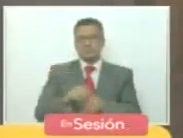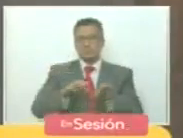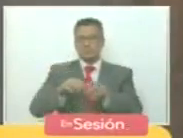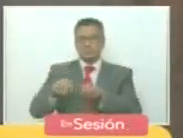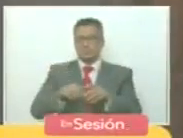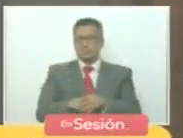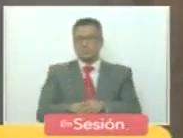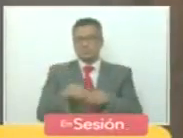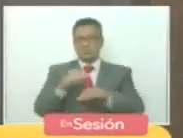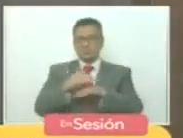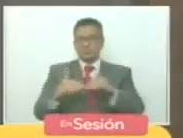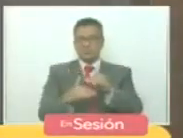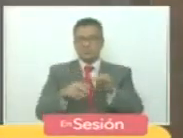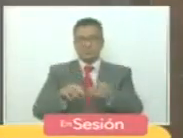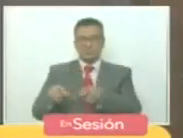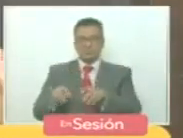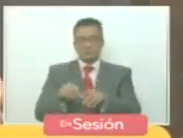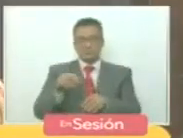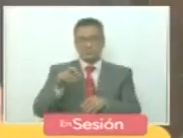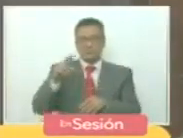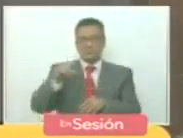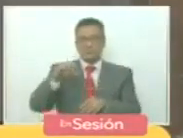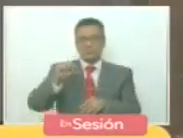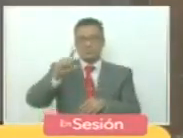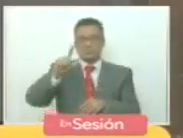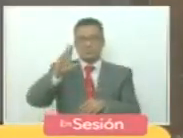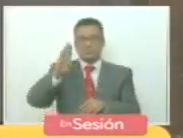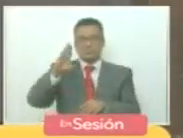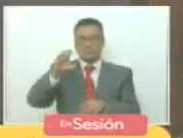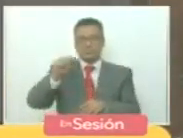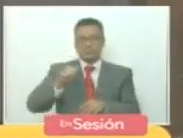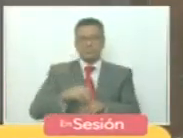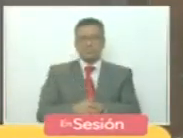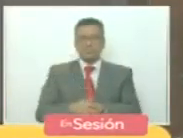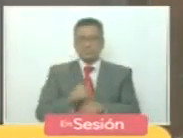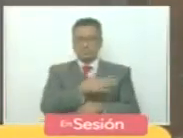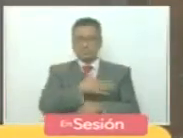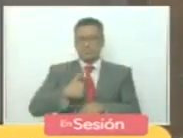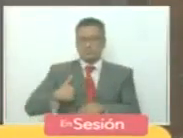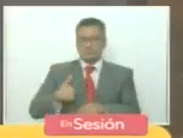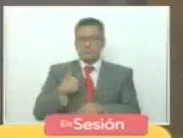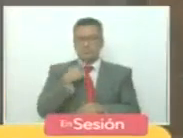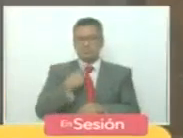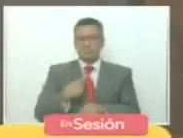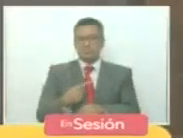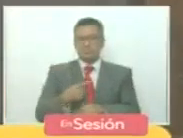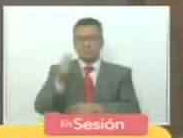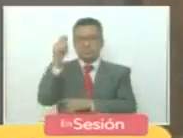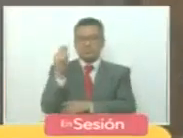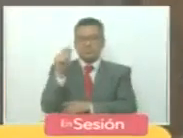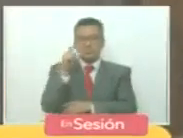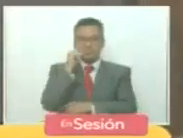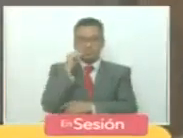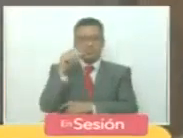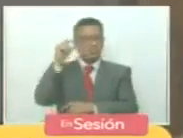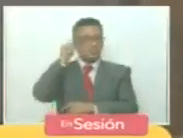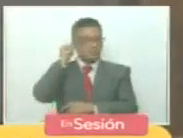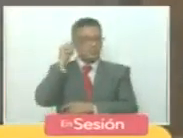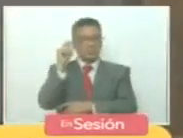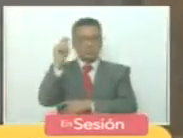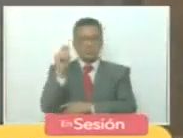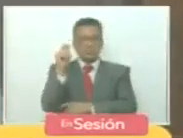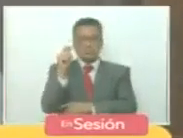secretaria y subsecretaria Rosalba Inti, queridas diputadas y queridos diputados,